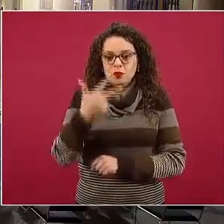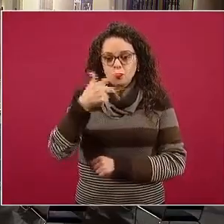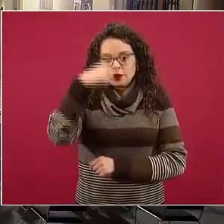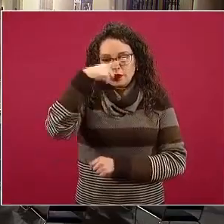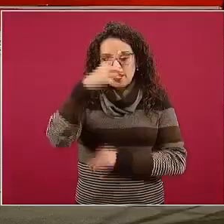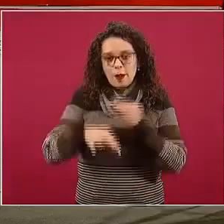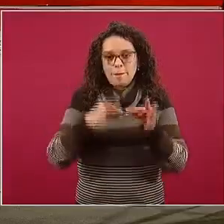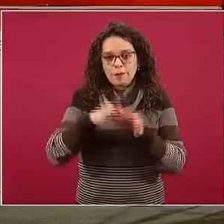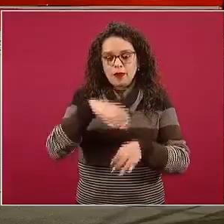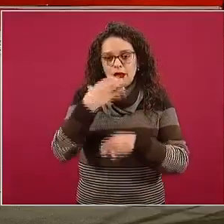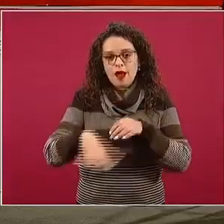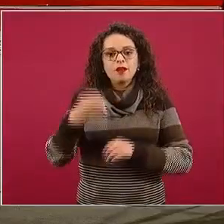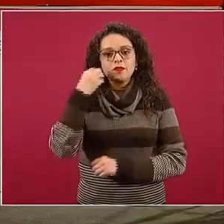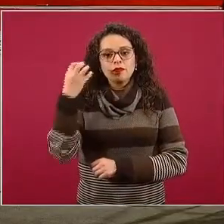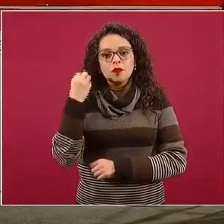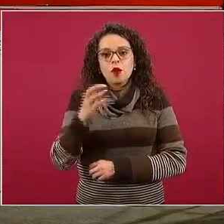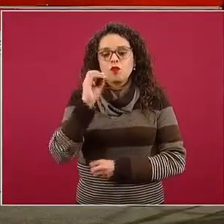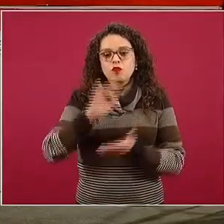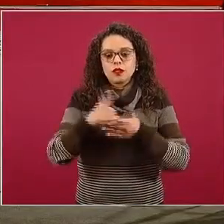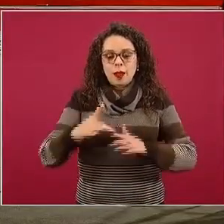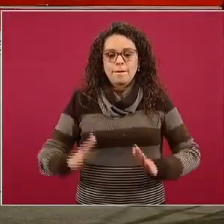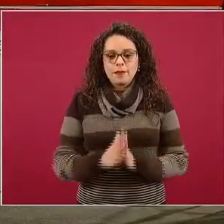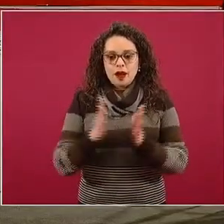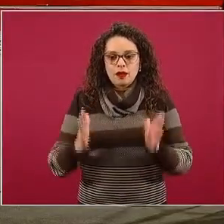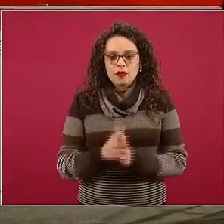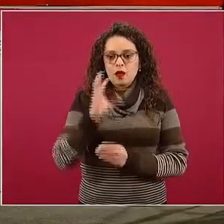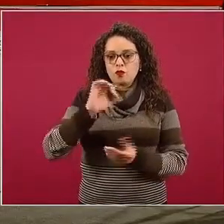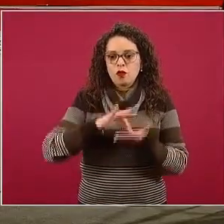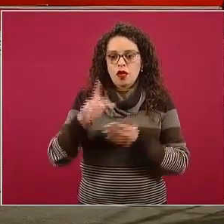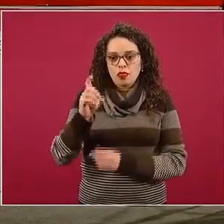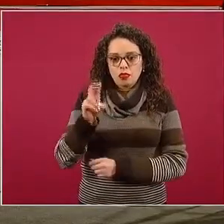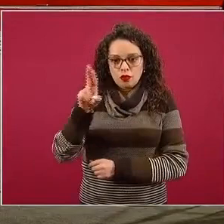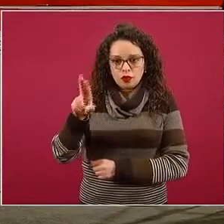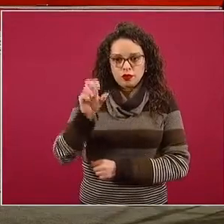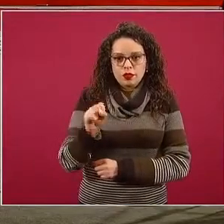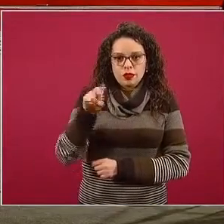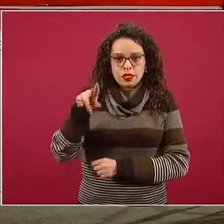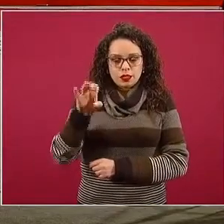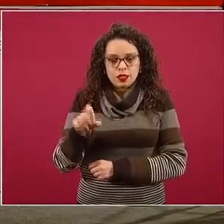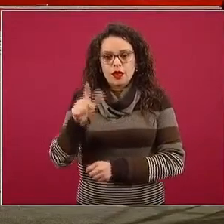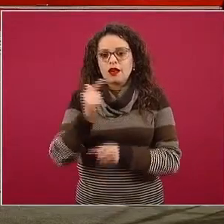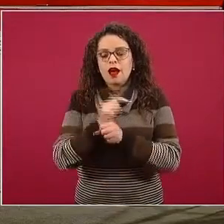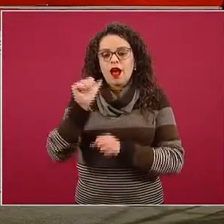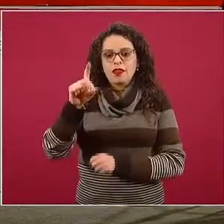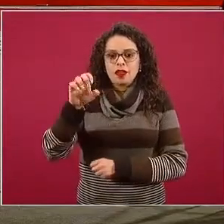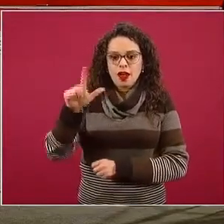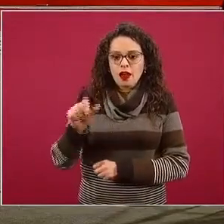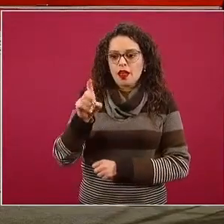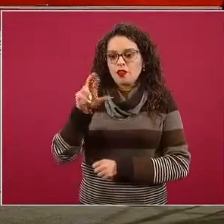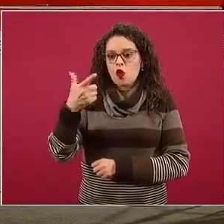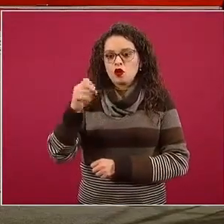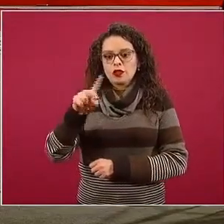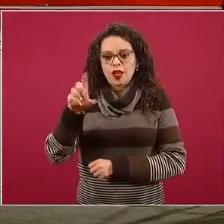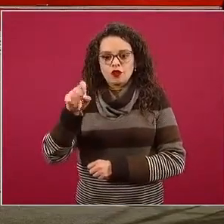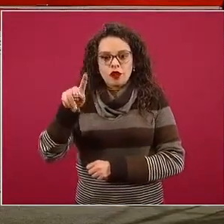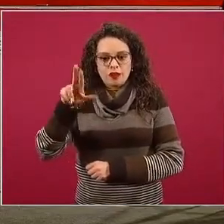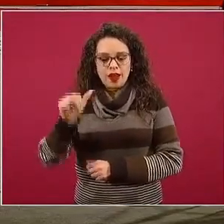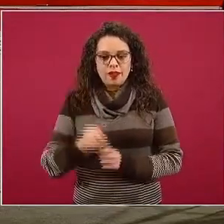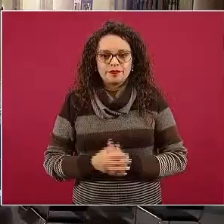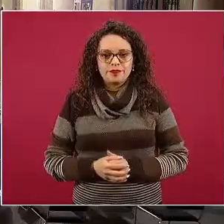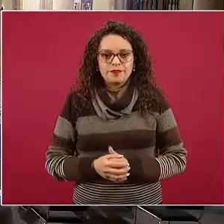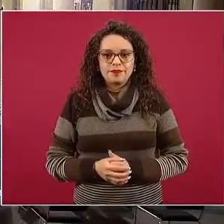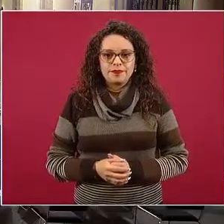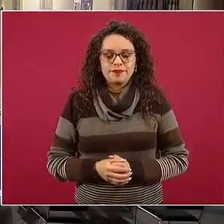la conferencia de prensa. Muchas gracias por su participación. Gracias, doctor Sincer. Gracias, licenciada Adela. Gracias, doctor González Olver.